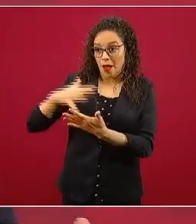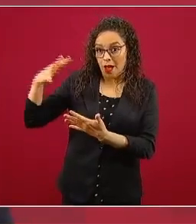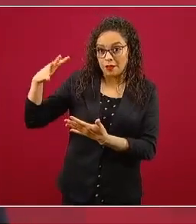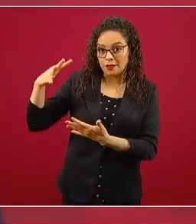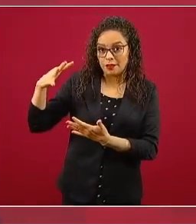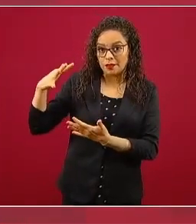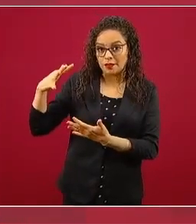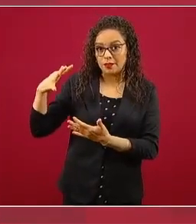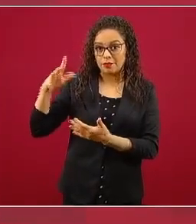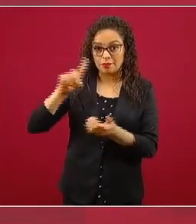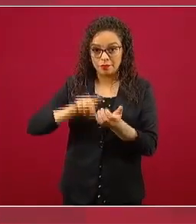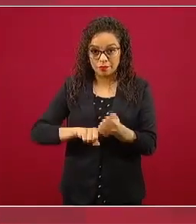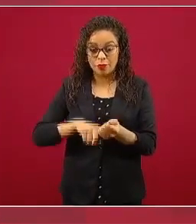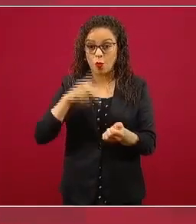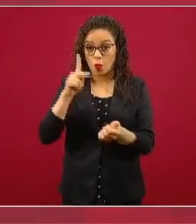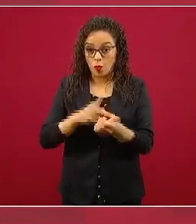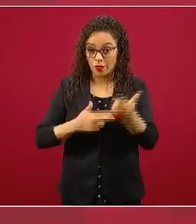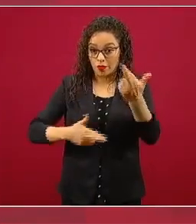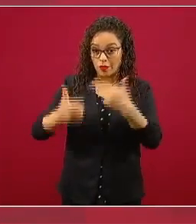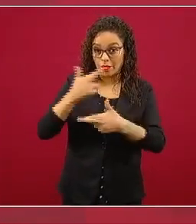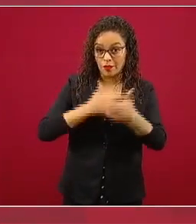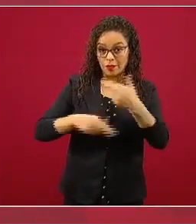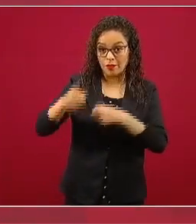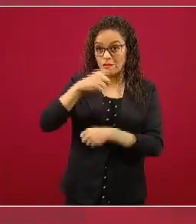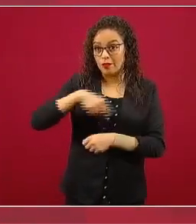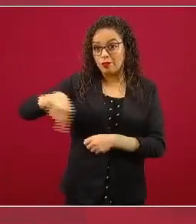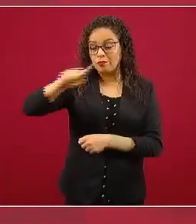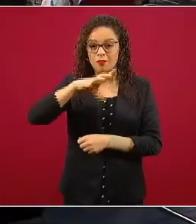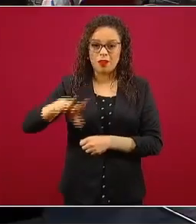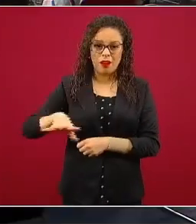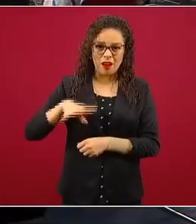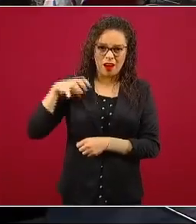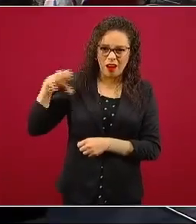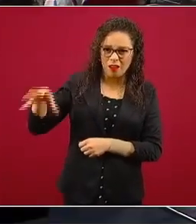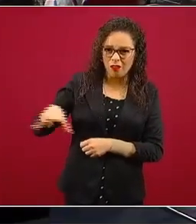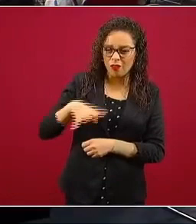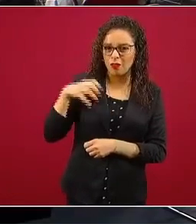se cometan abusos, para que